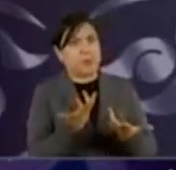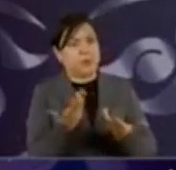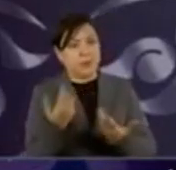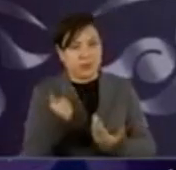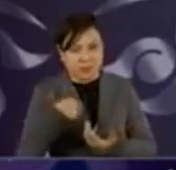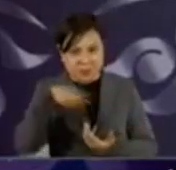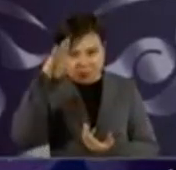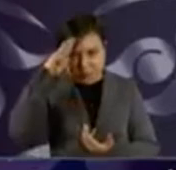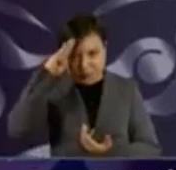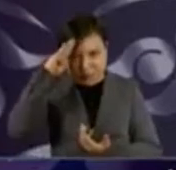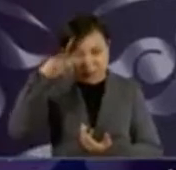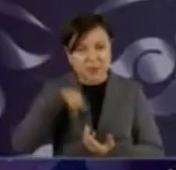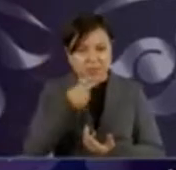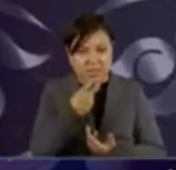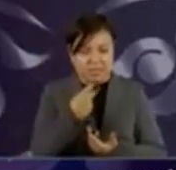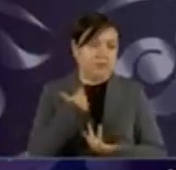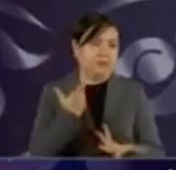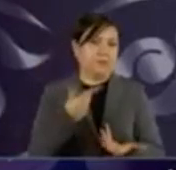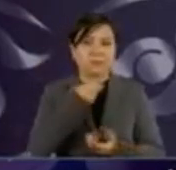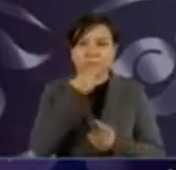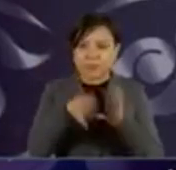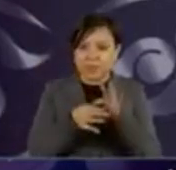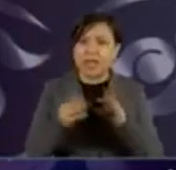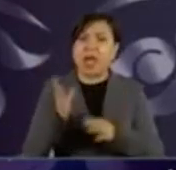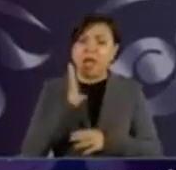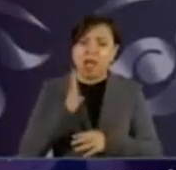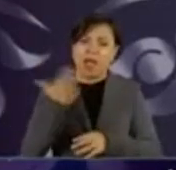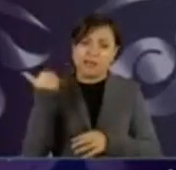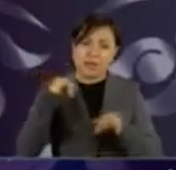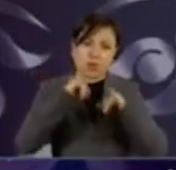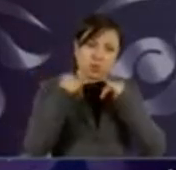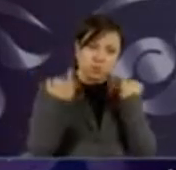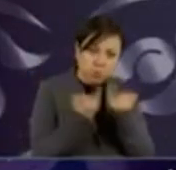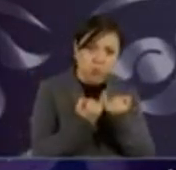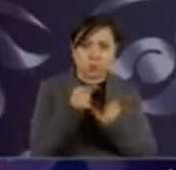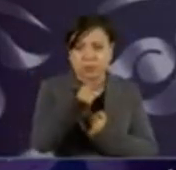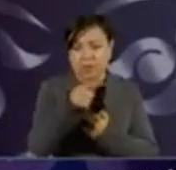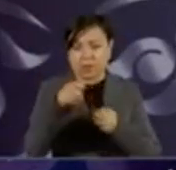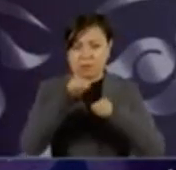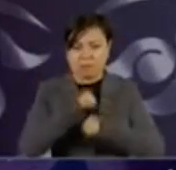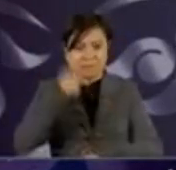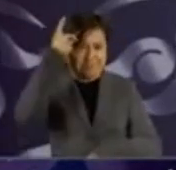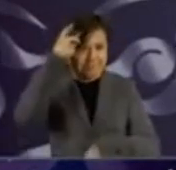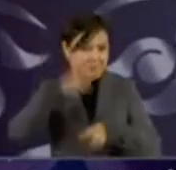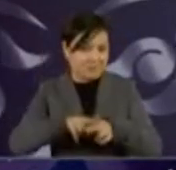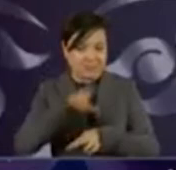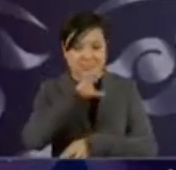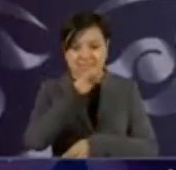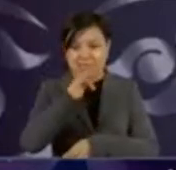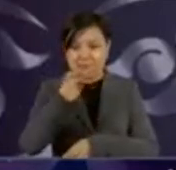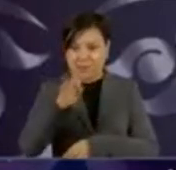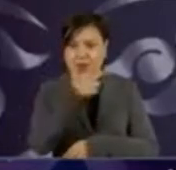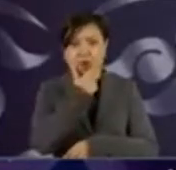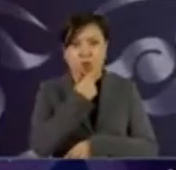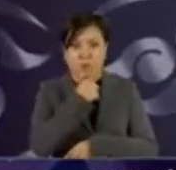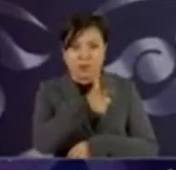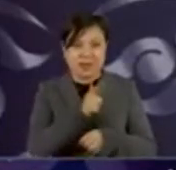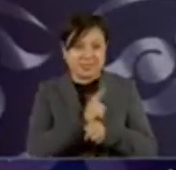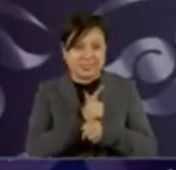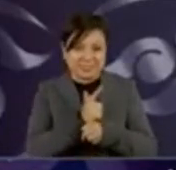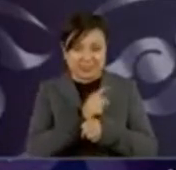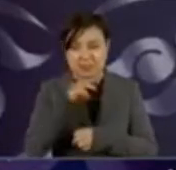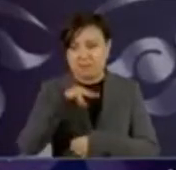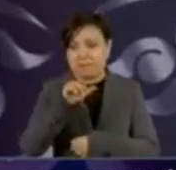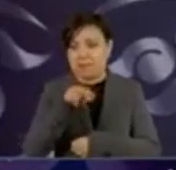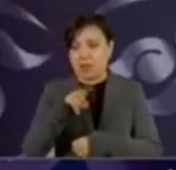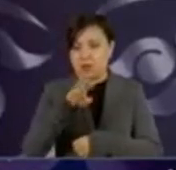con el director de la Comisión Federal de Electricidad, el licenciado Manuel Barlet, y en